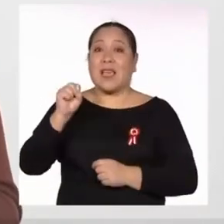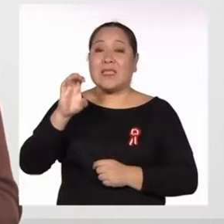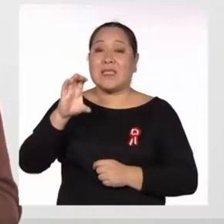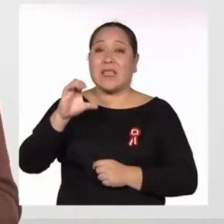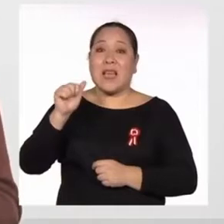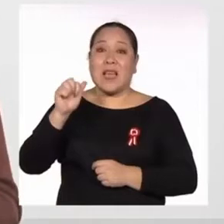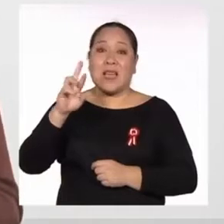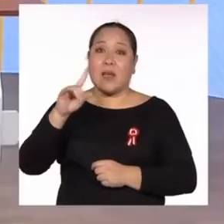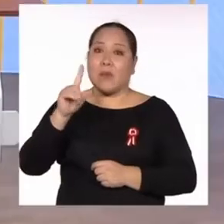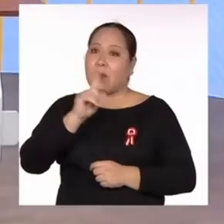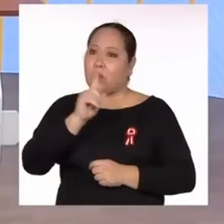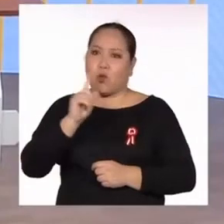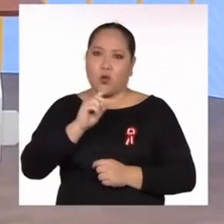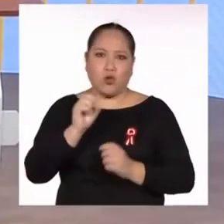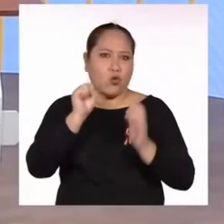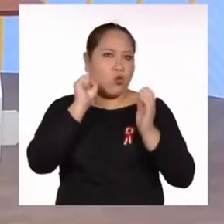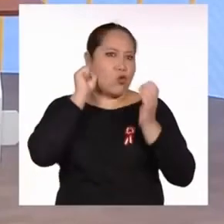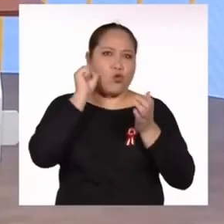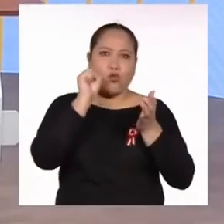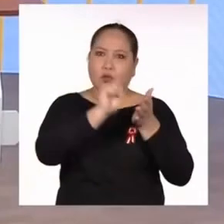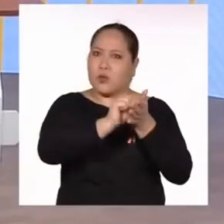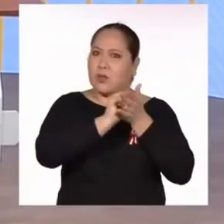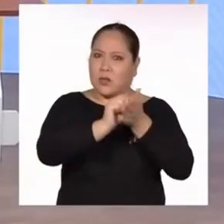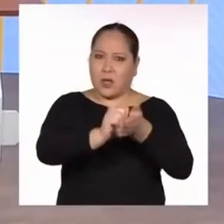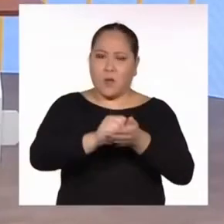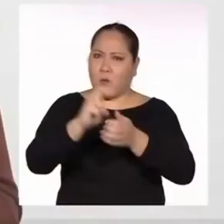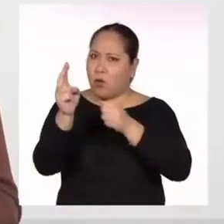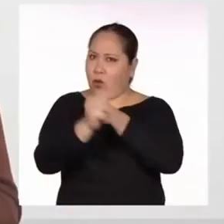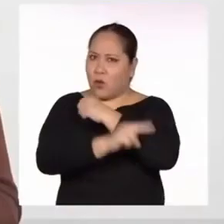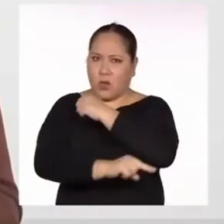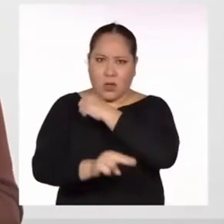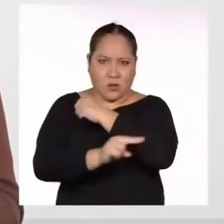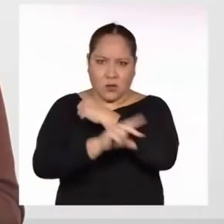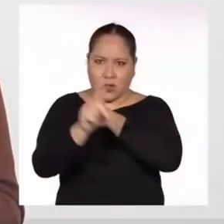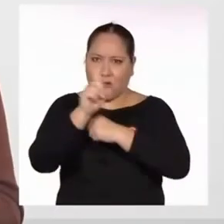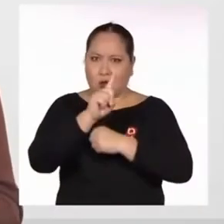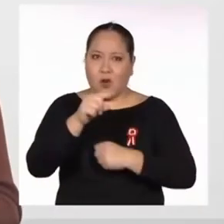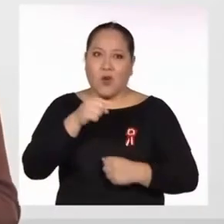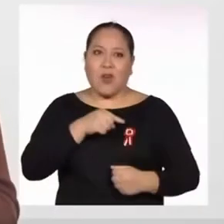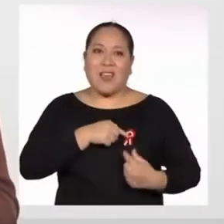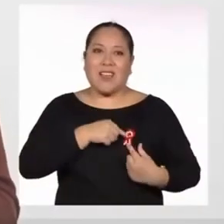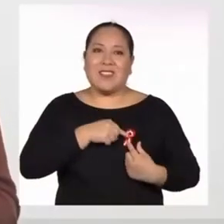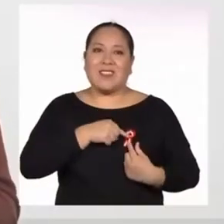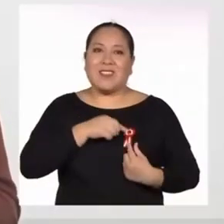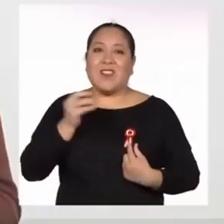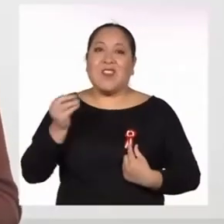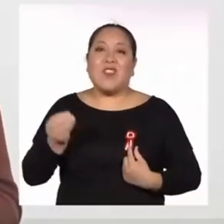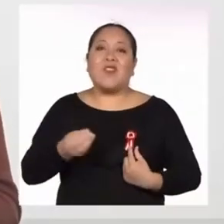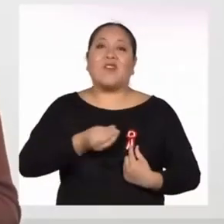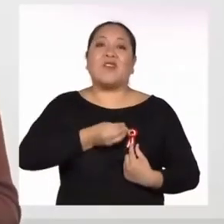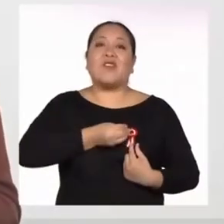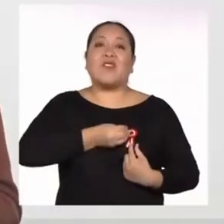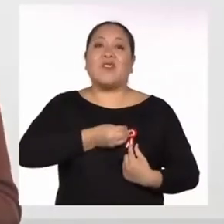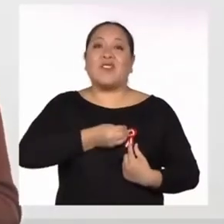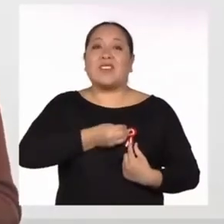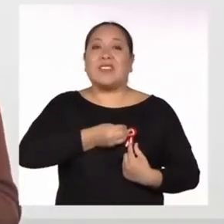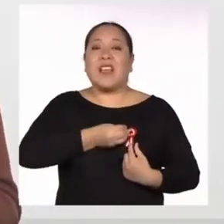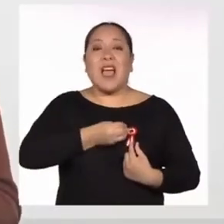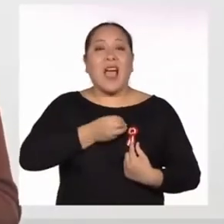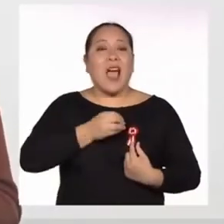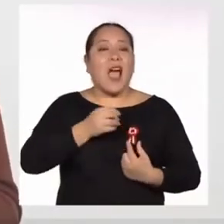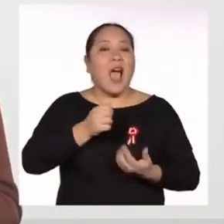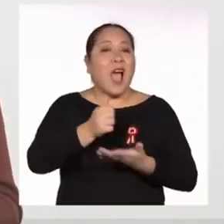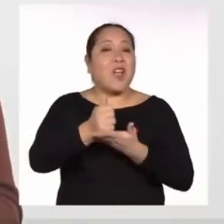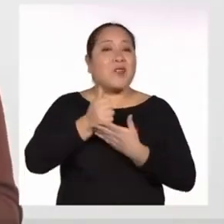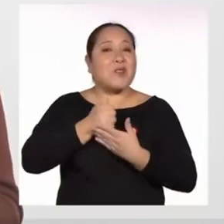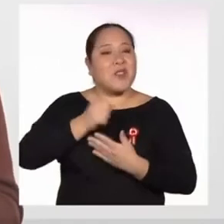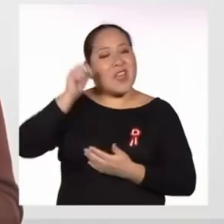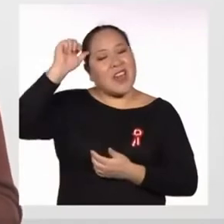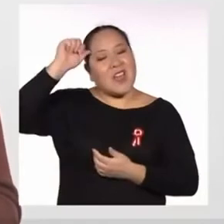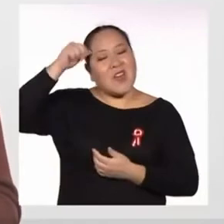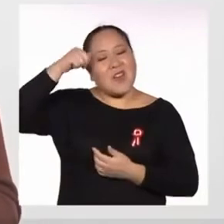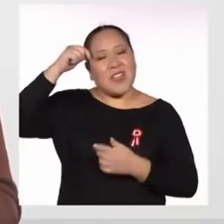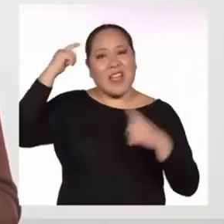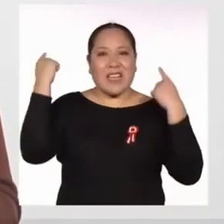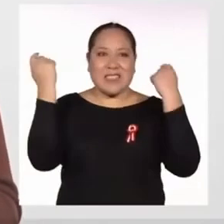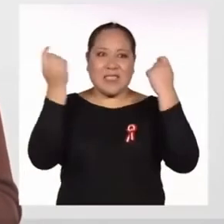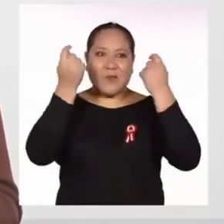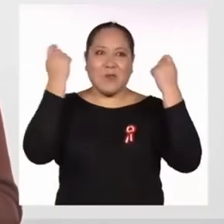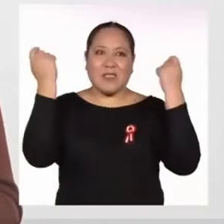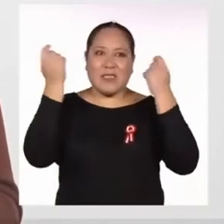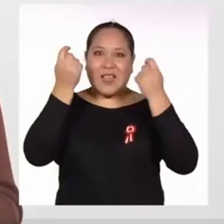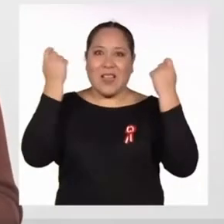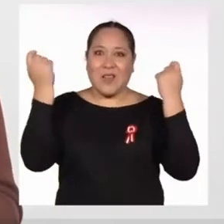nacional patria no es un símbolo es un adorno que nos recuerda que estamos celebrando nuestras fiestas